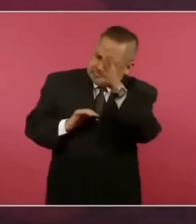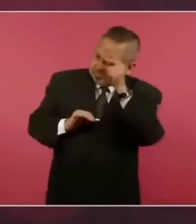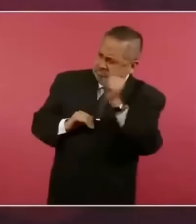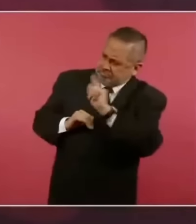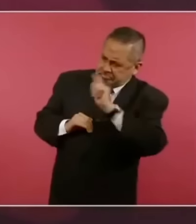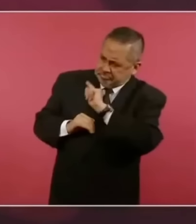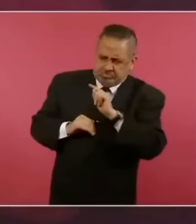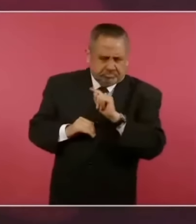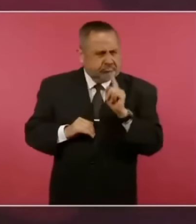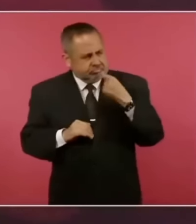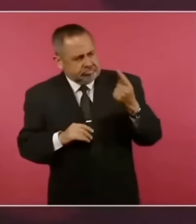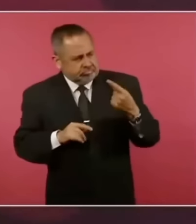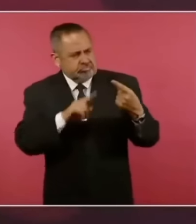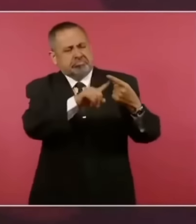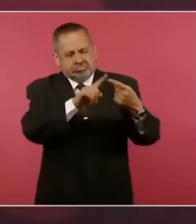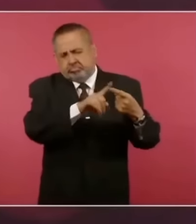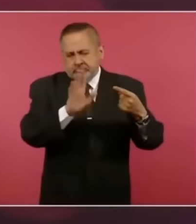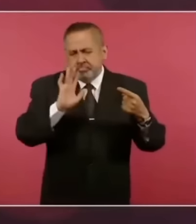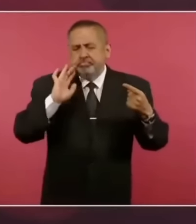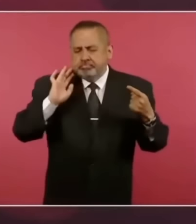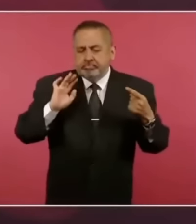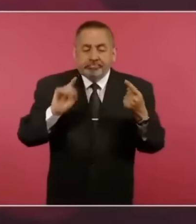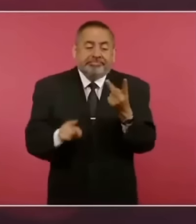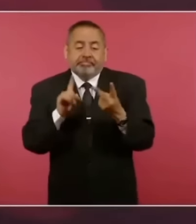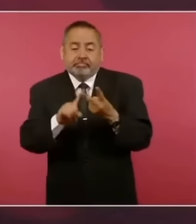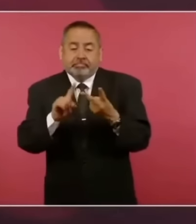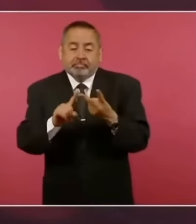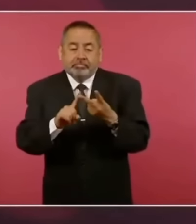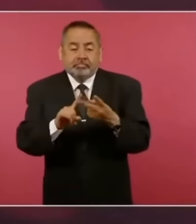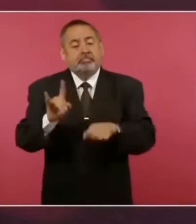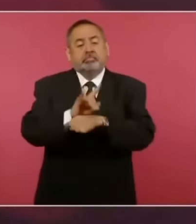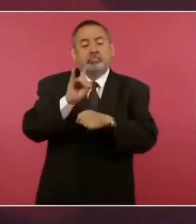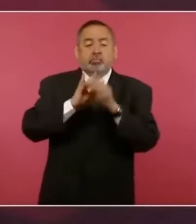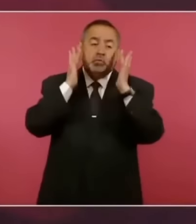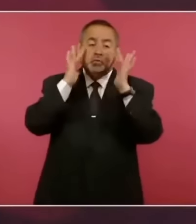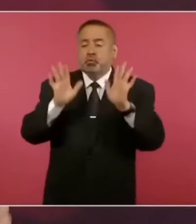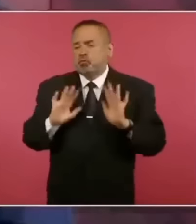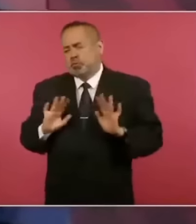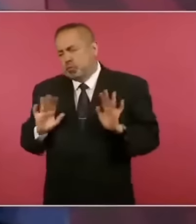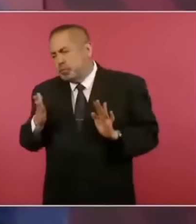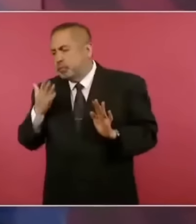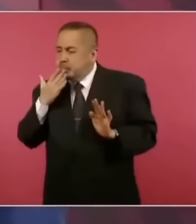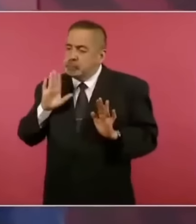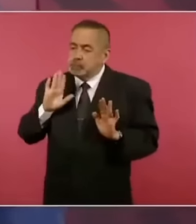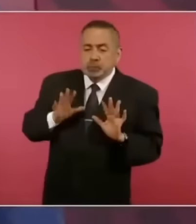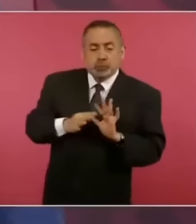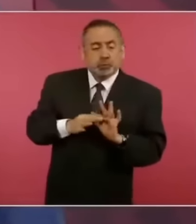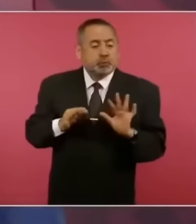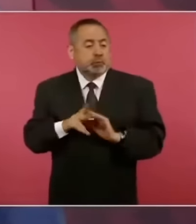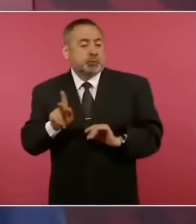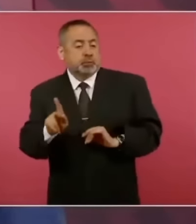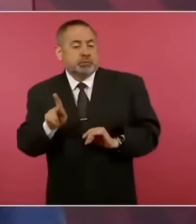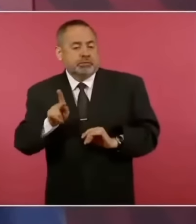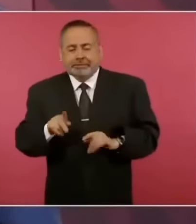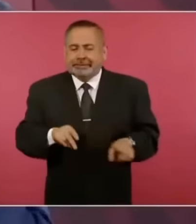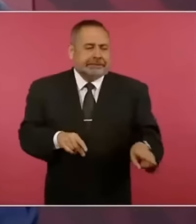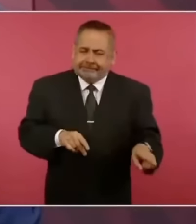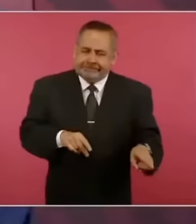directo y eh el que simula